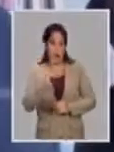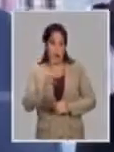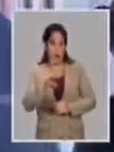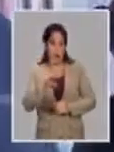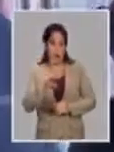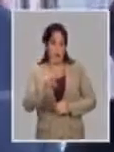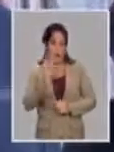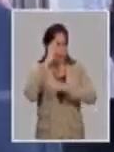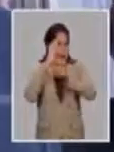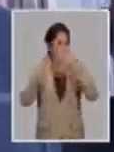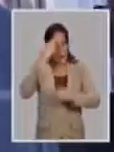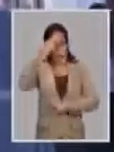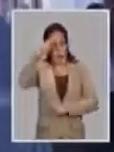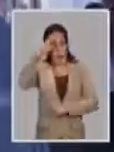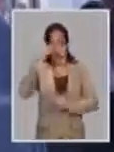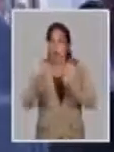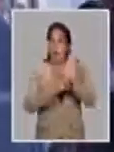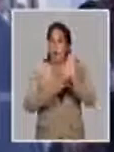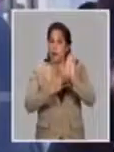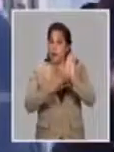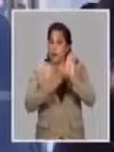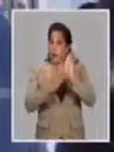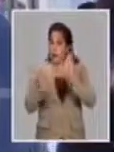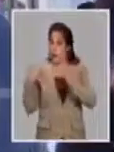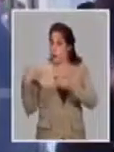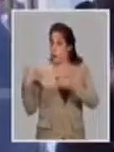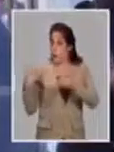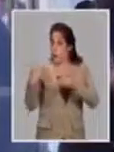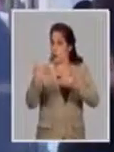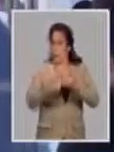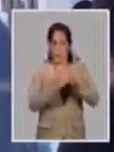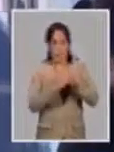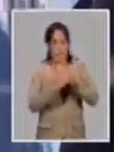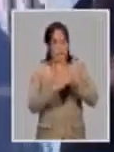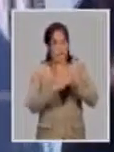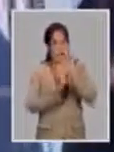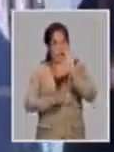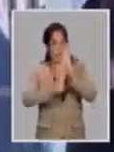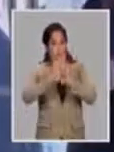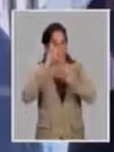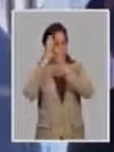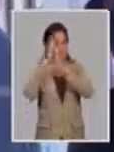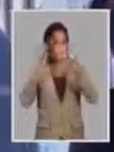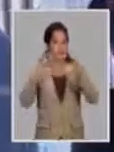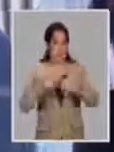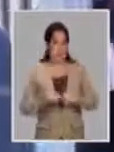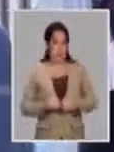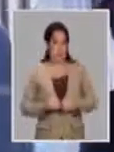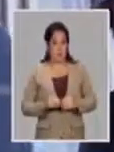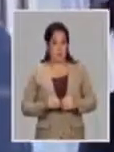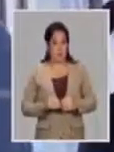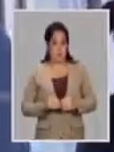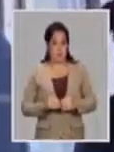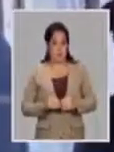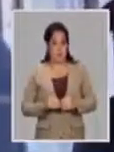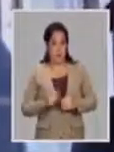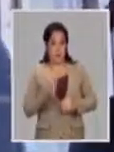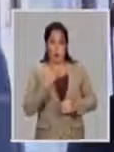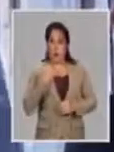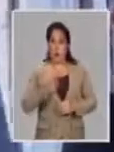bueno, realmente la ciencia cubana ha demostrado a través de la historia un gran desarrollo